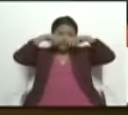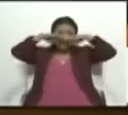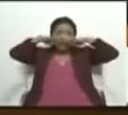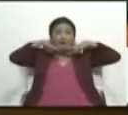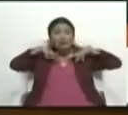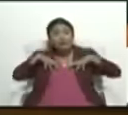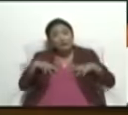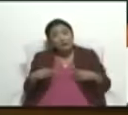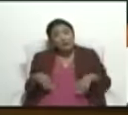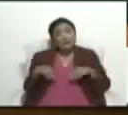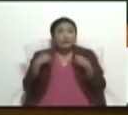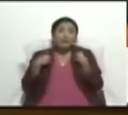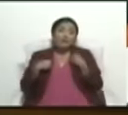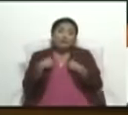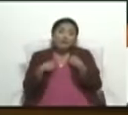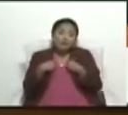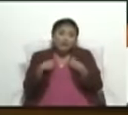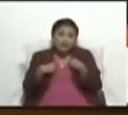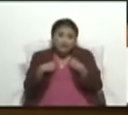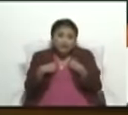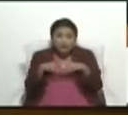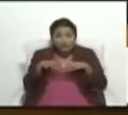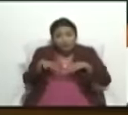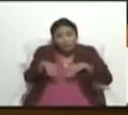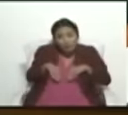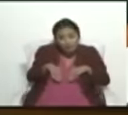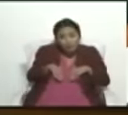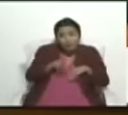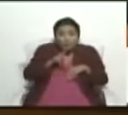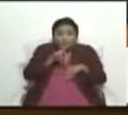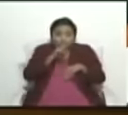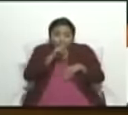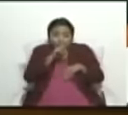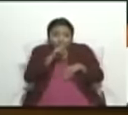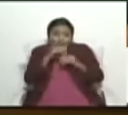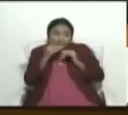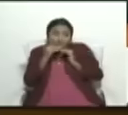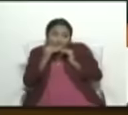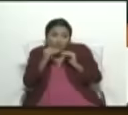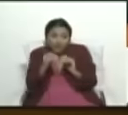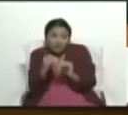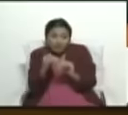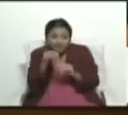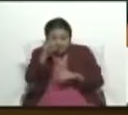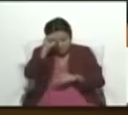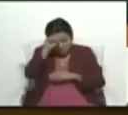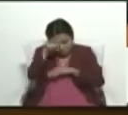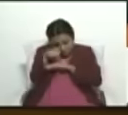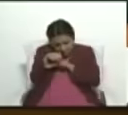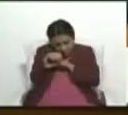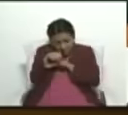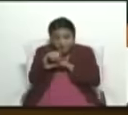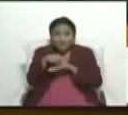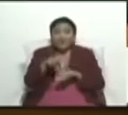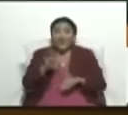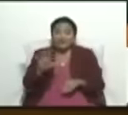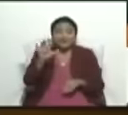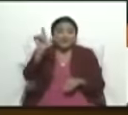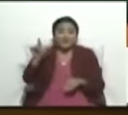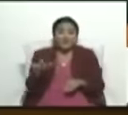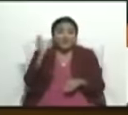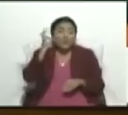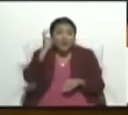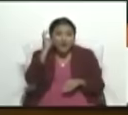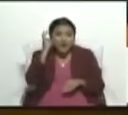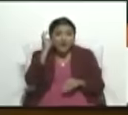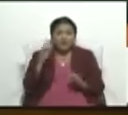Muy, más bien, introvertida, de poco hablar, con la cabeza gacha, tratando